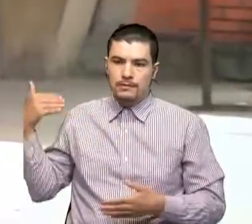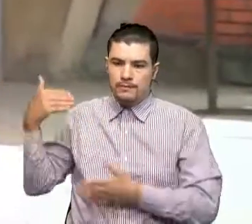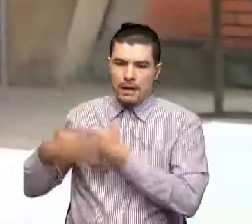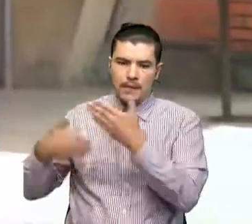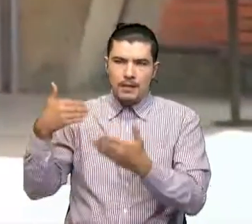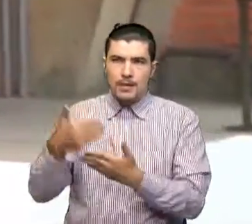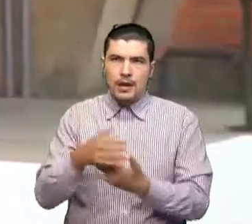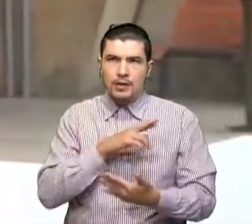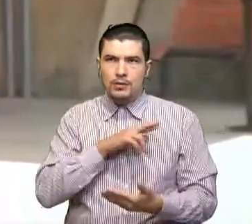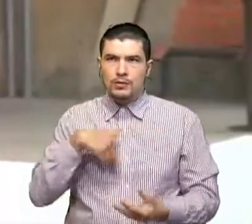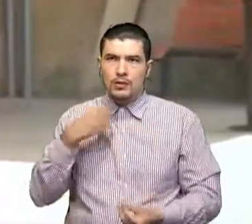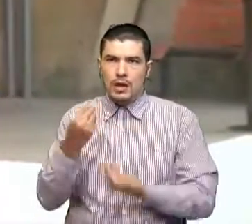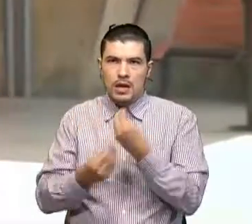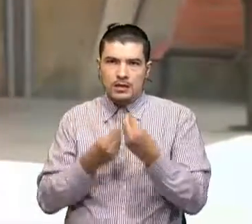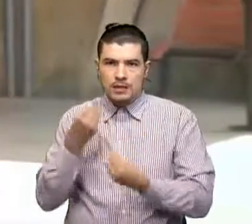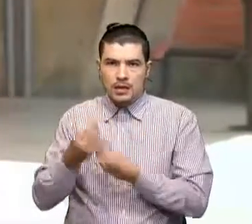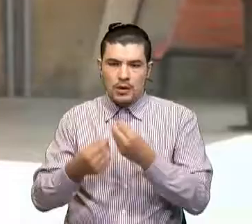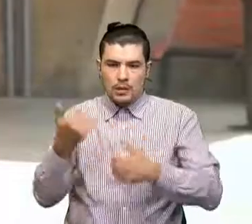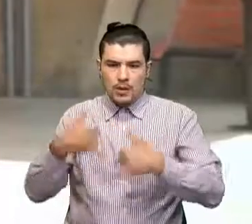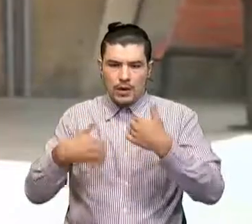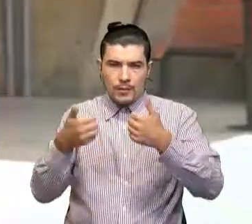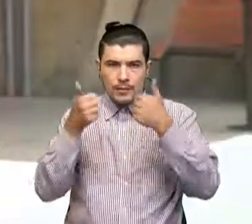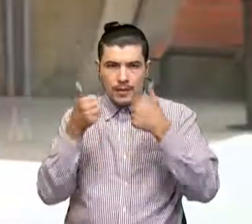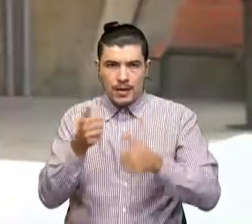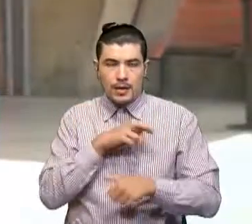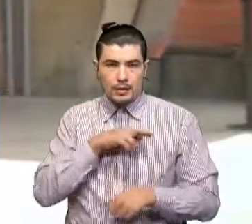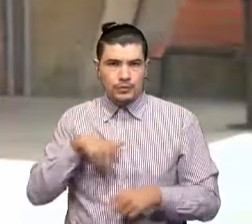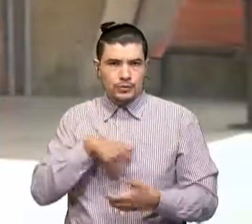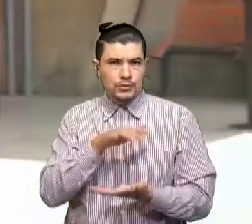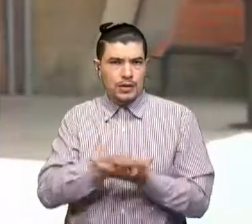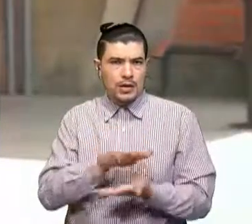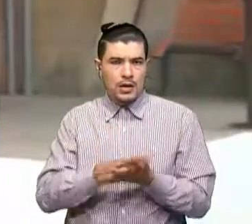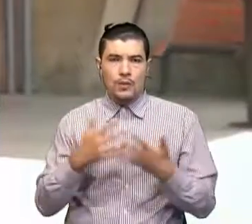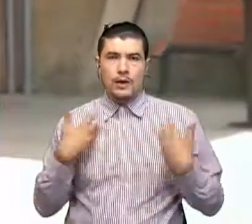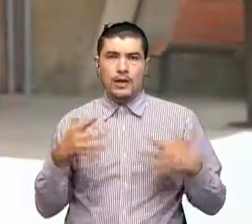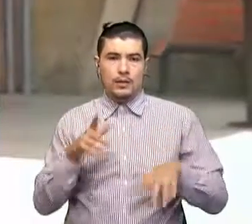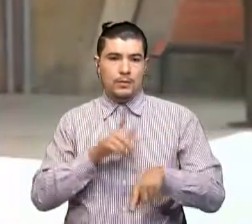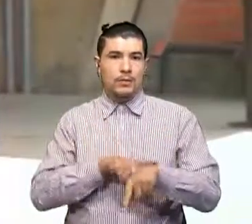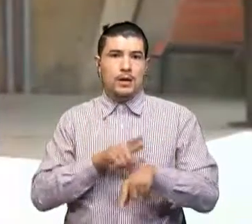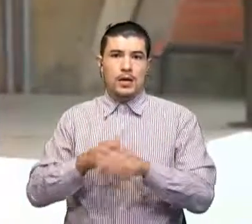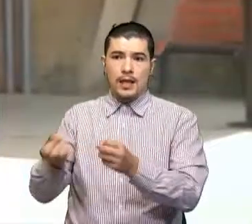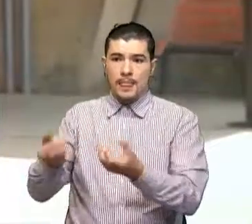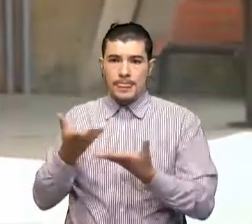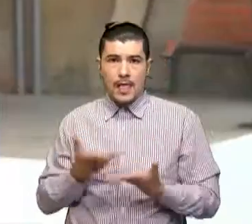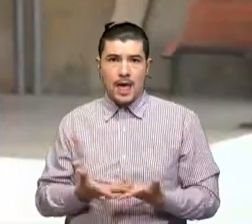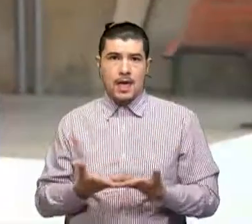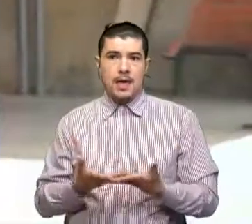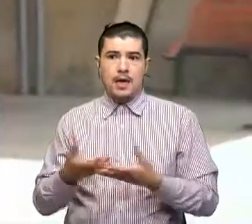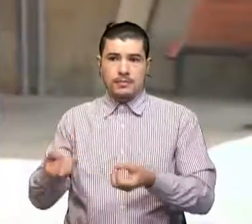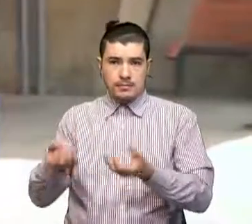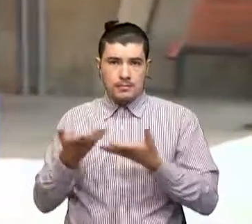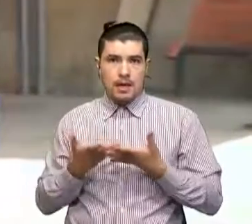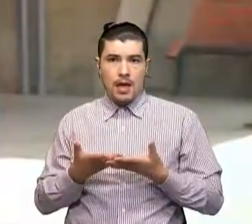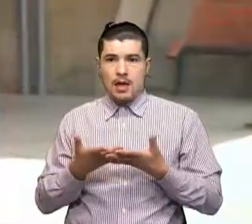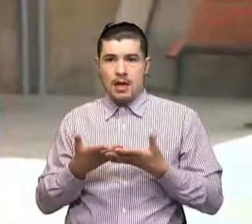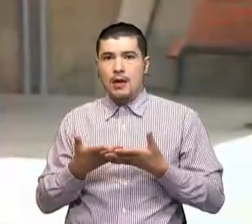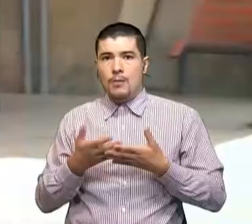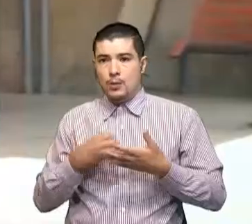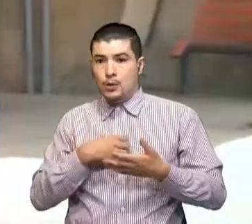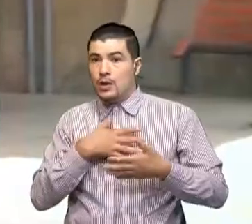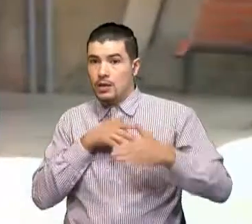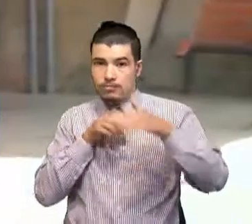estamos haciendo, por ahí tener tranquilidad que en cualquier momento nos dan el espacio y tenemos que cobrar. Sí, creo que sí, por